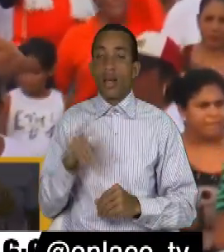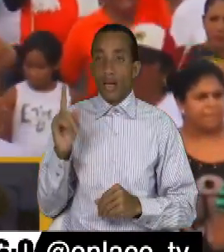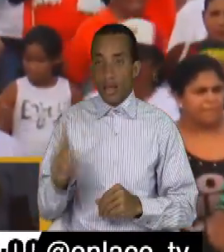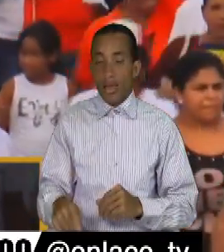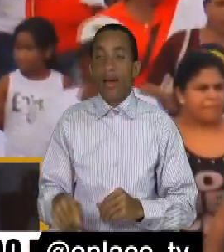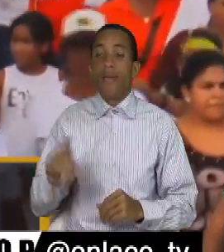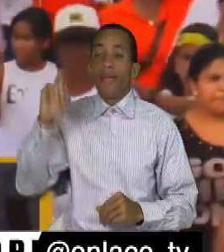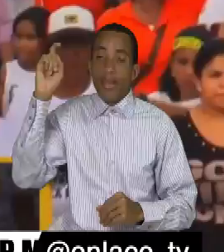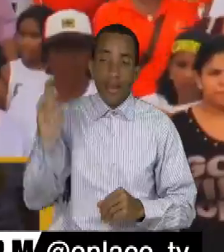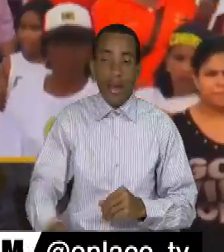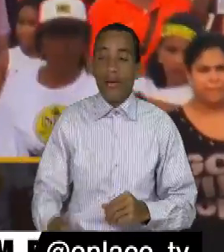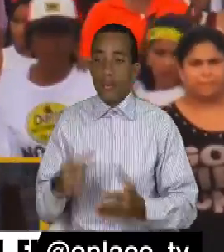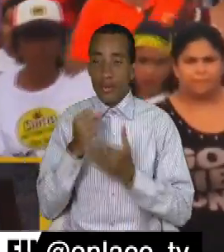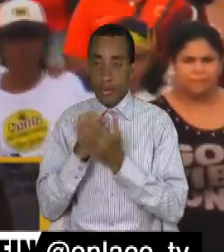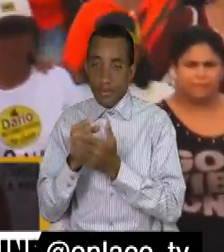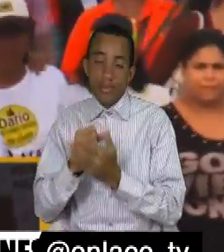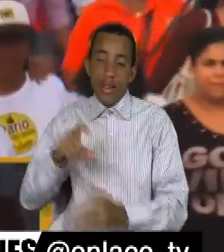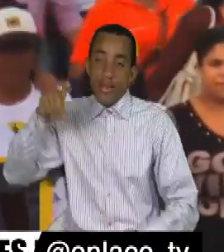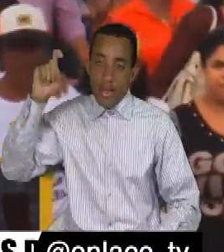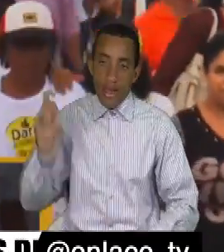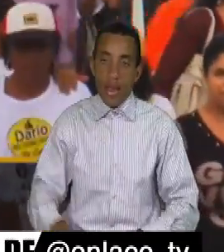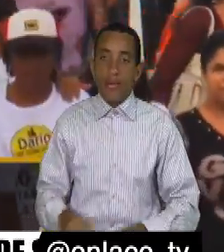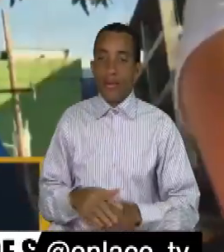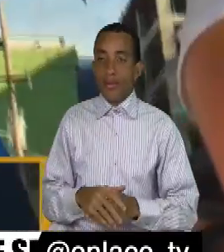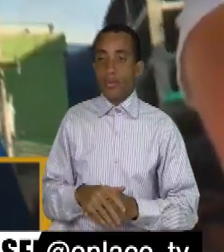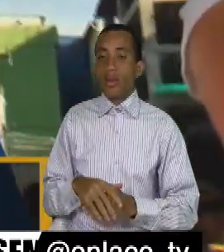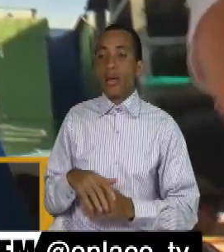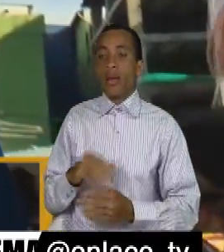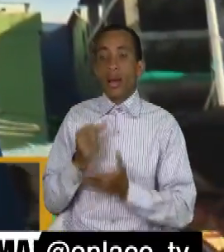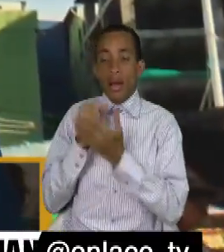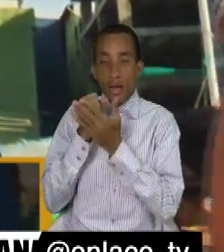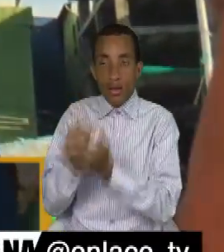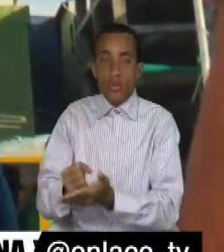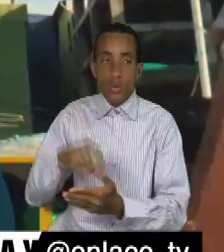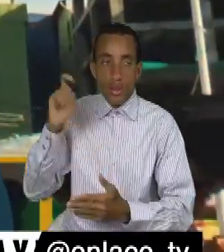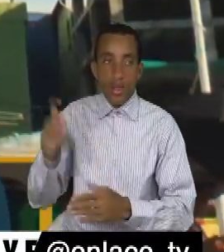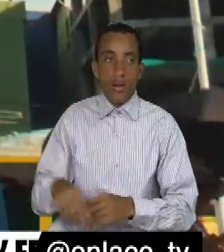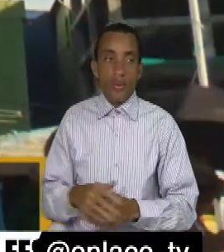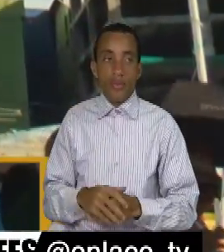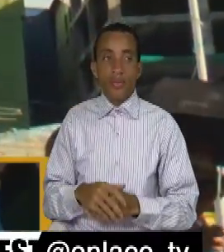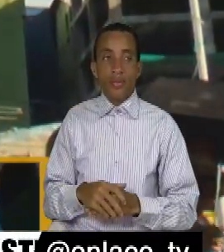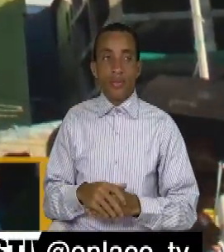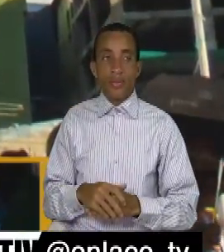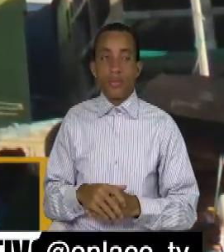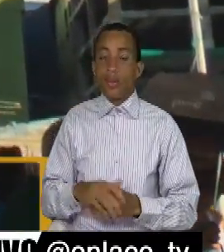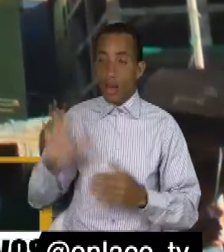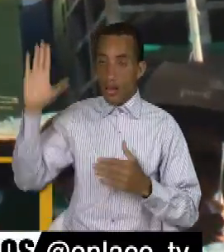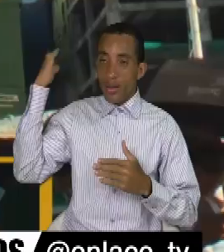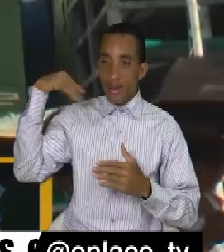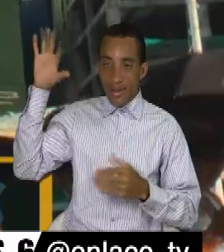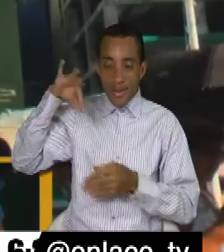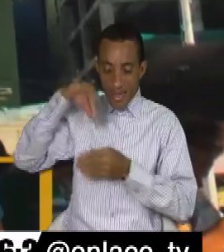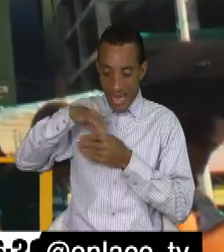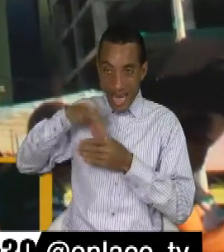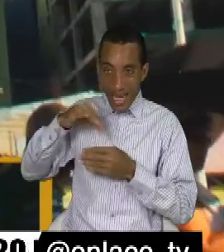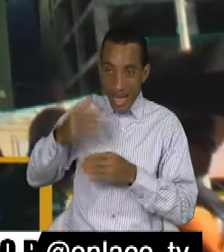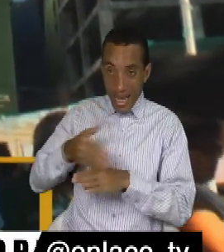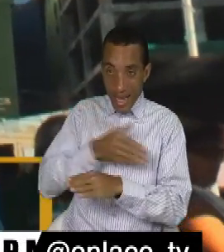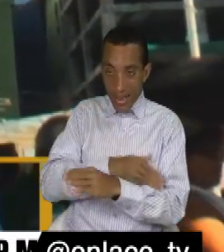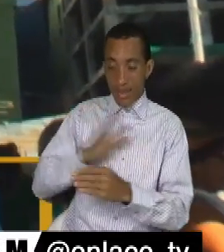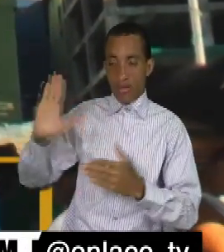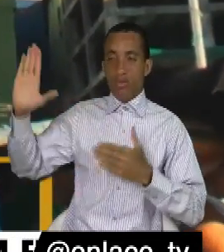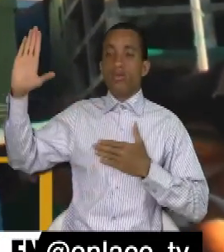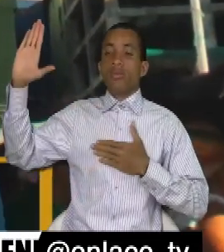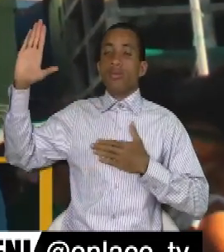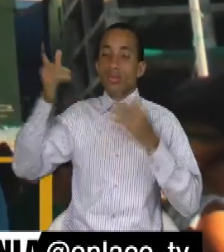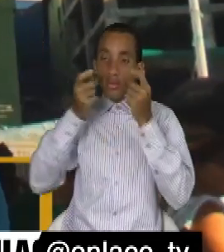Barranca Bermeja nuestro presidente Juan Manuel Santos. Que nos cumpla la promesa que hizo en campaña el presidente Santos